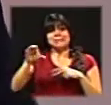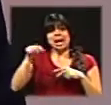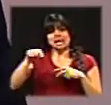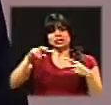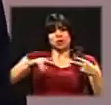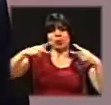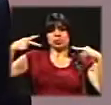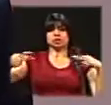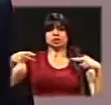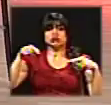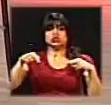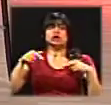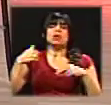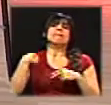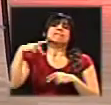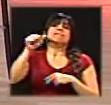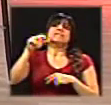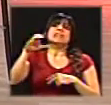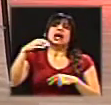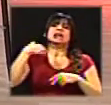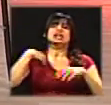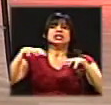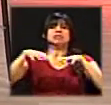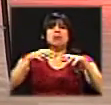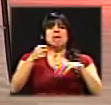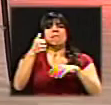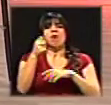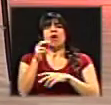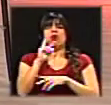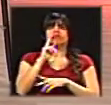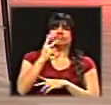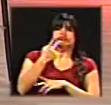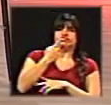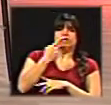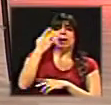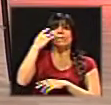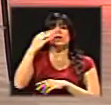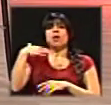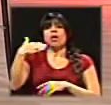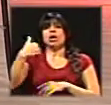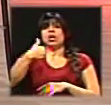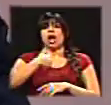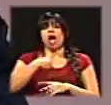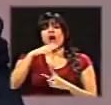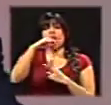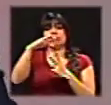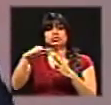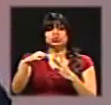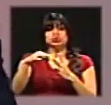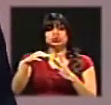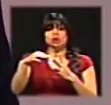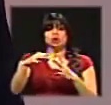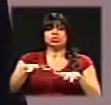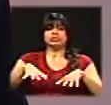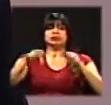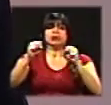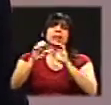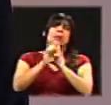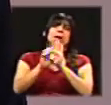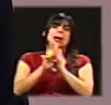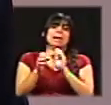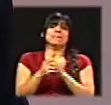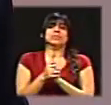alguna manera, tiene un accionar un tanto contradictorio, porque cuando tiene la opción de ocupar, por